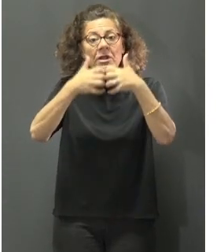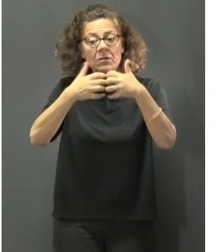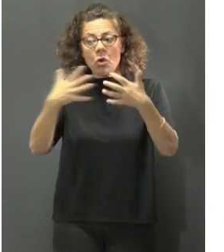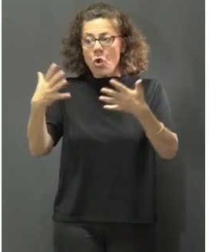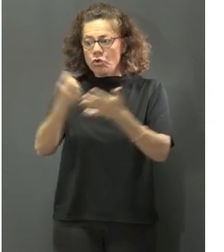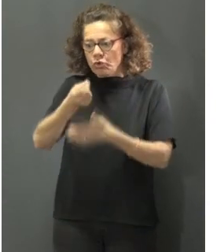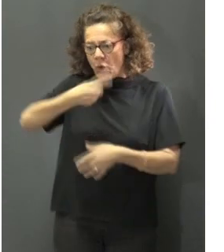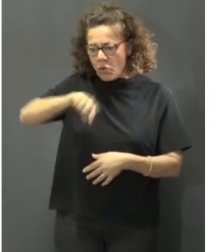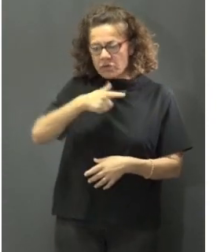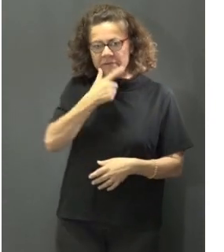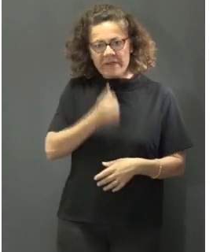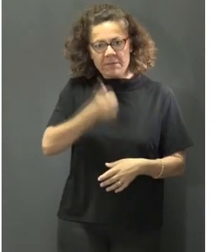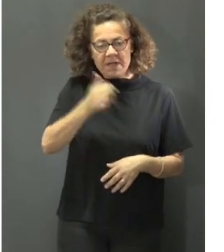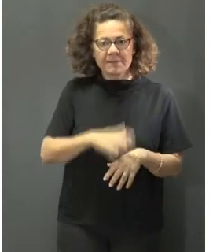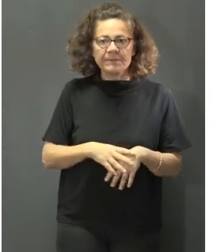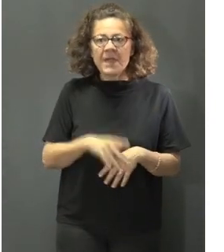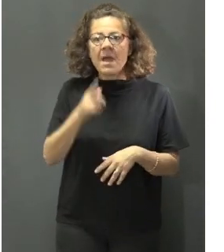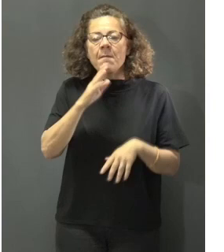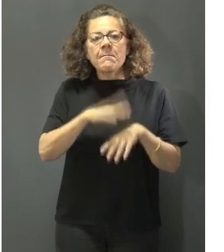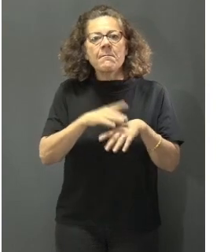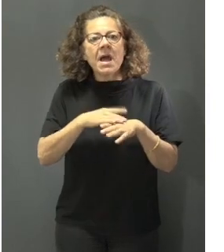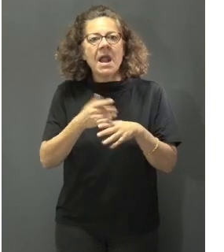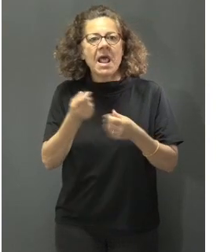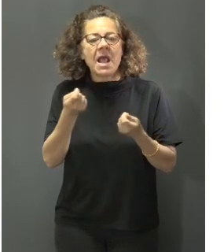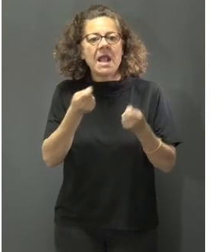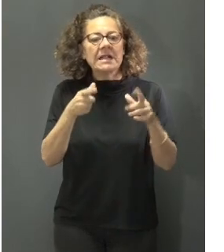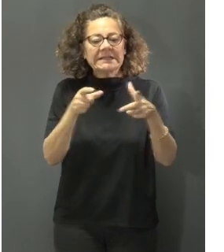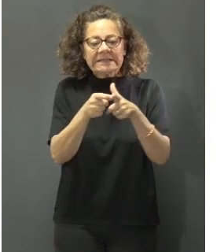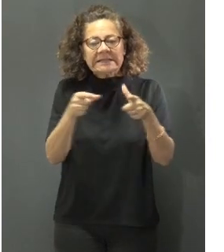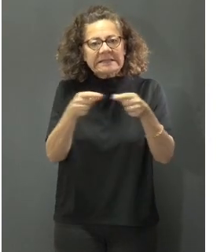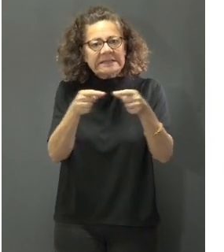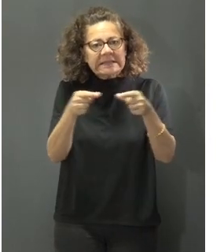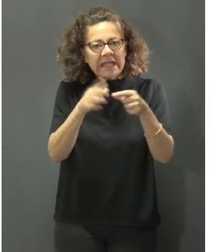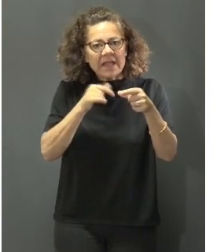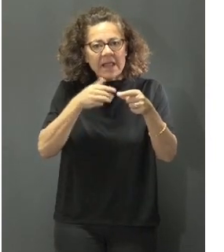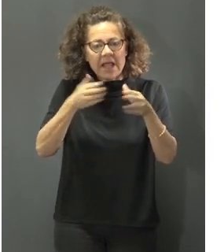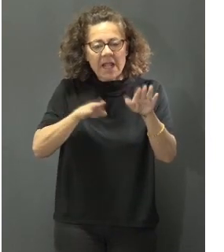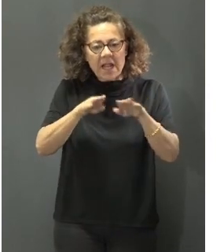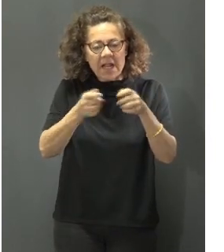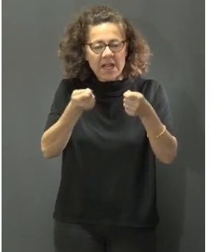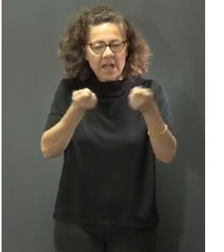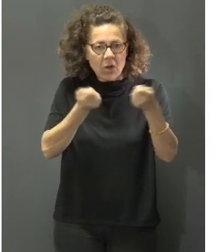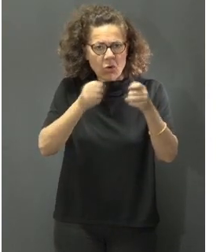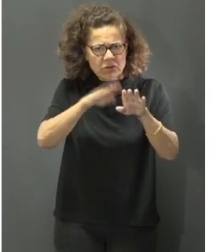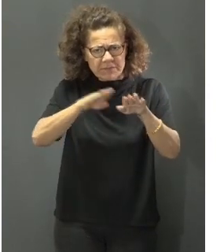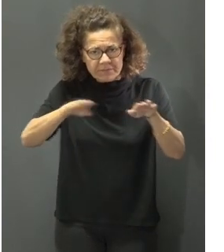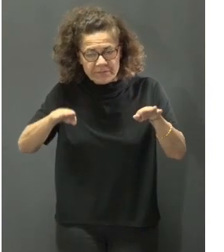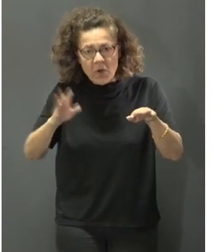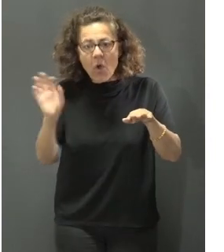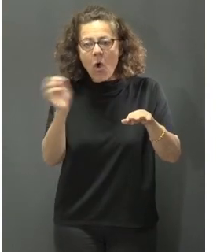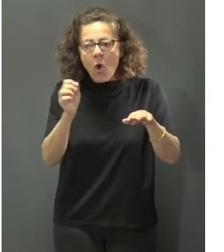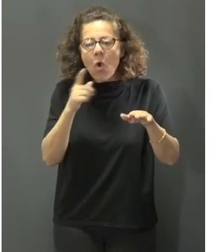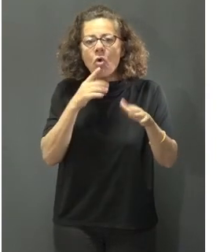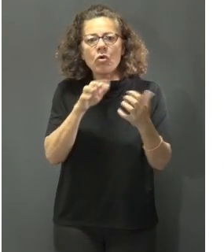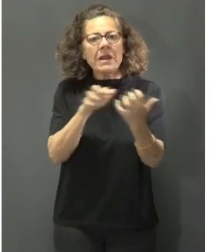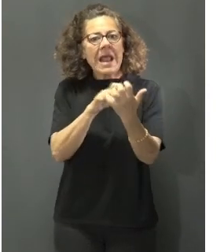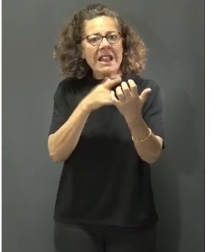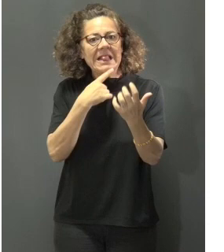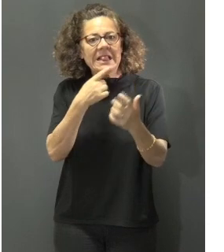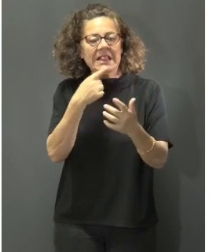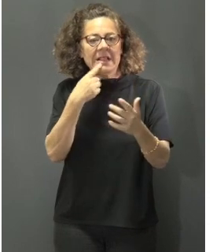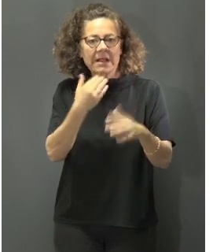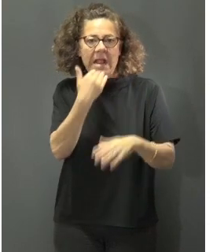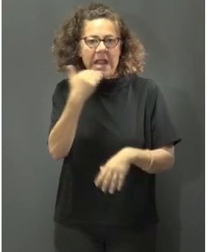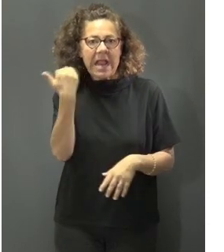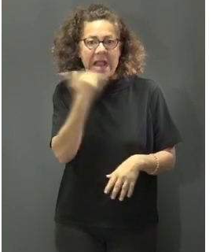más fácil. Desde sacar el ticket para el parquímetro, interactuar con el cajero automático